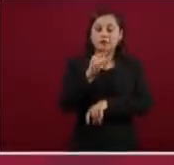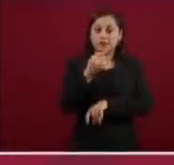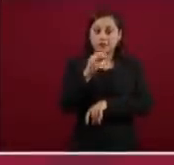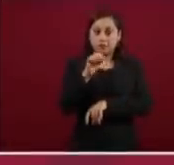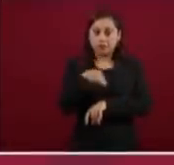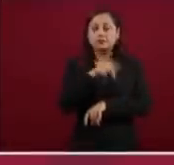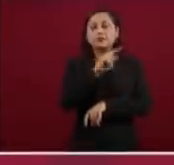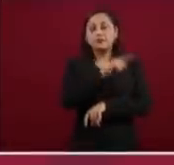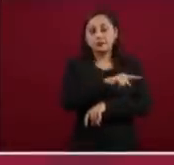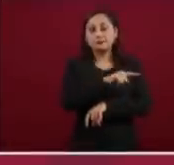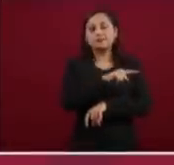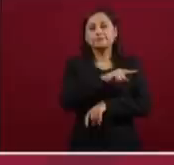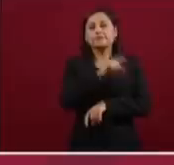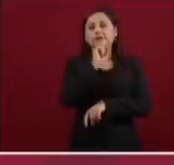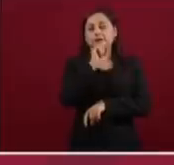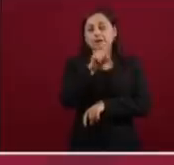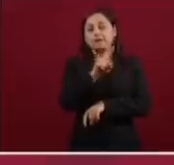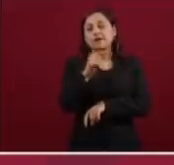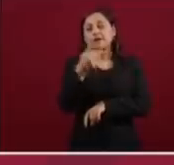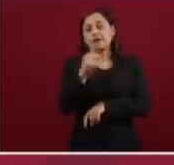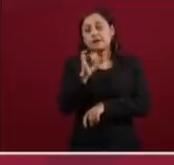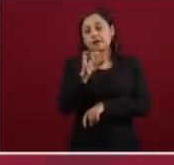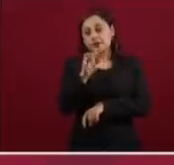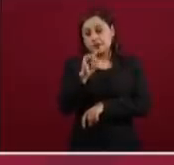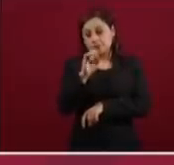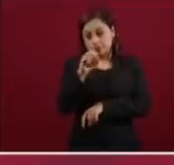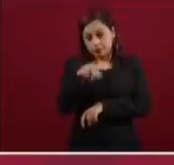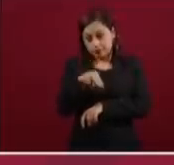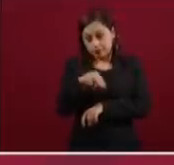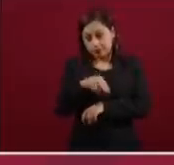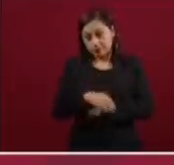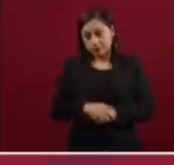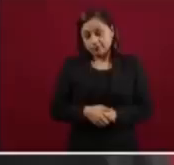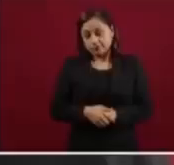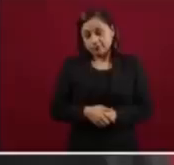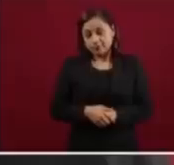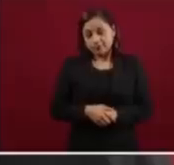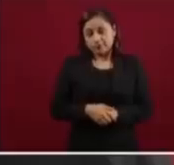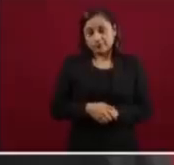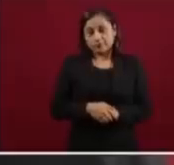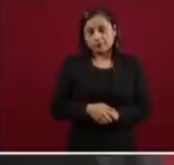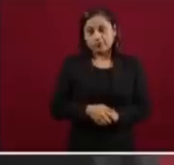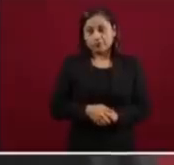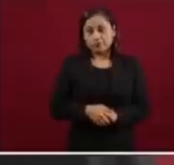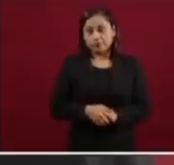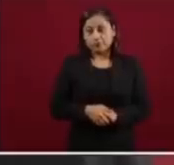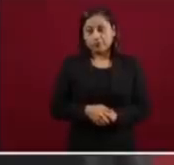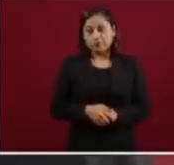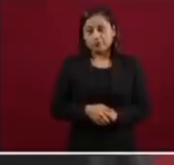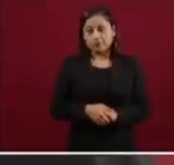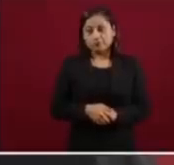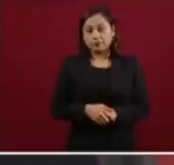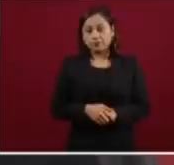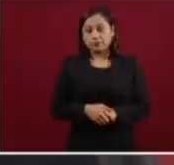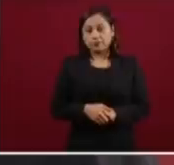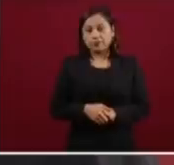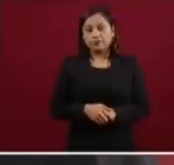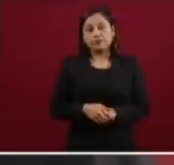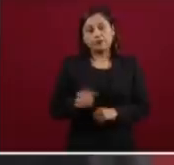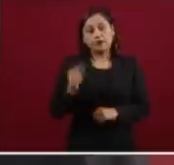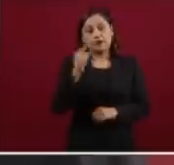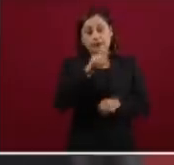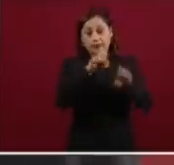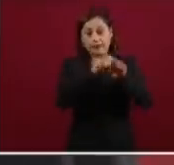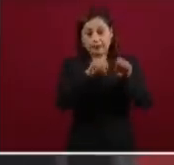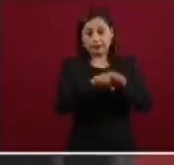en houston estando los de houston en su casa perdieron